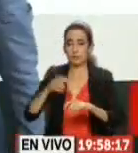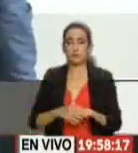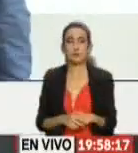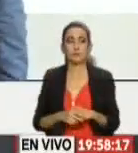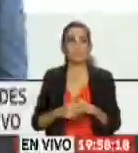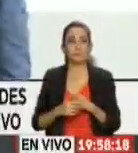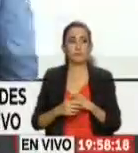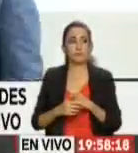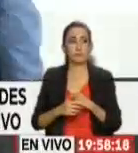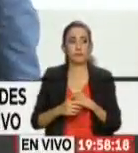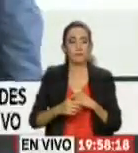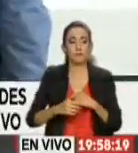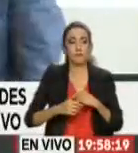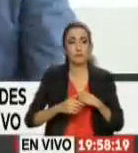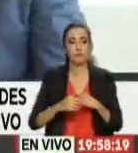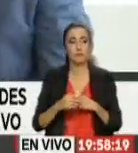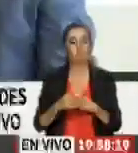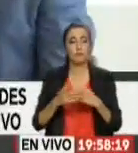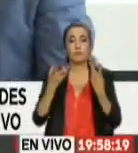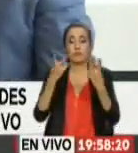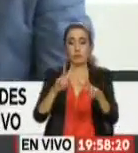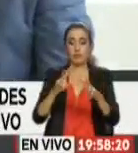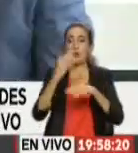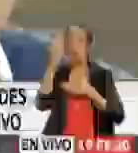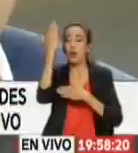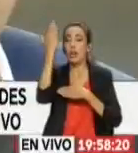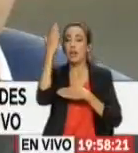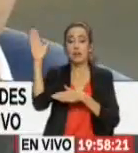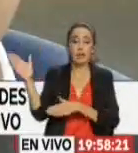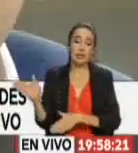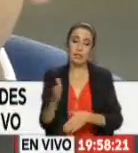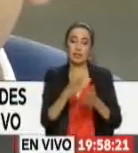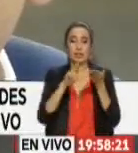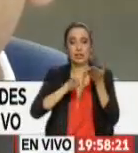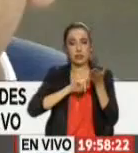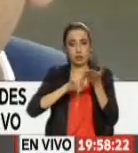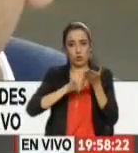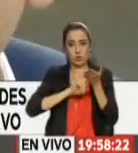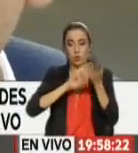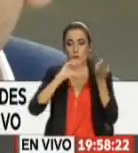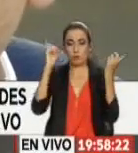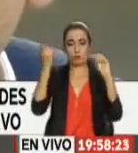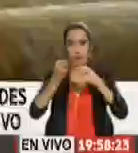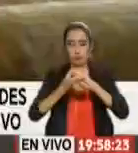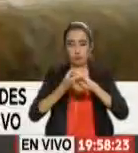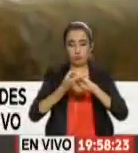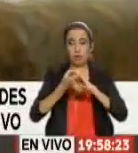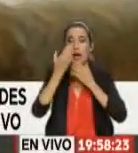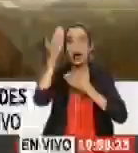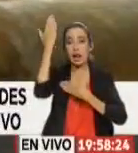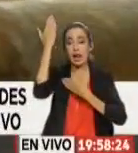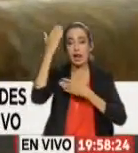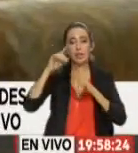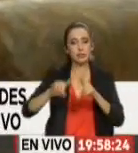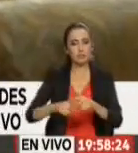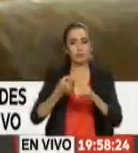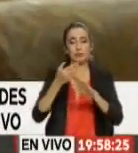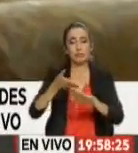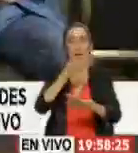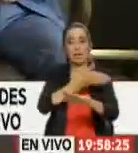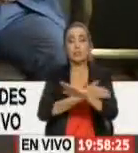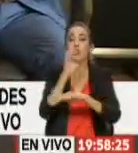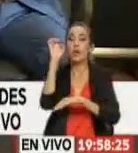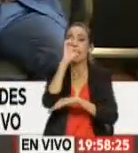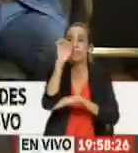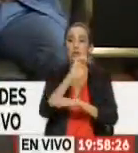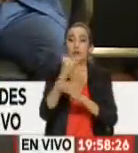uno de los salones protocolarios de la Alcaldía de Quito se dio la primera reunión de trabajo de transición que, según Mauricio Rodas, inició desde el pasado mes de enero